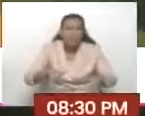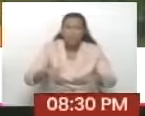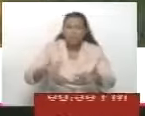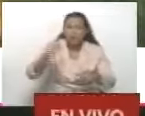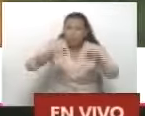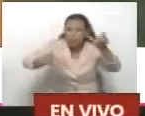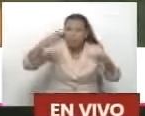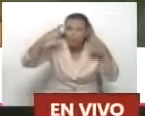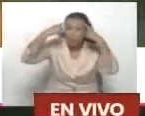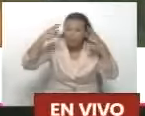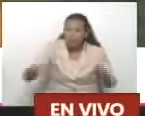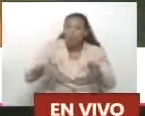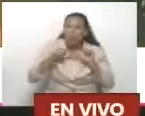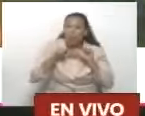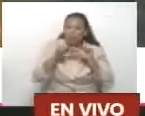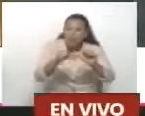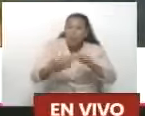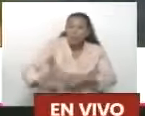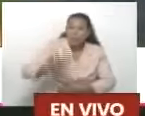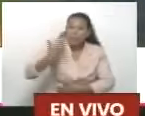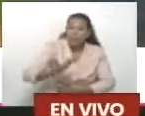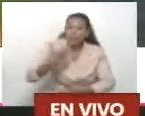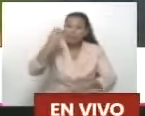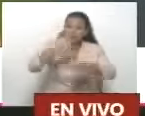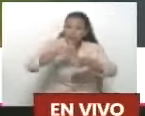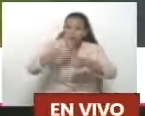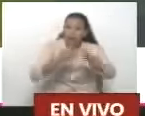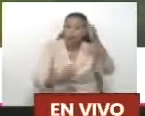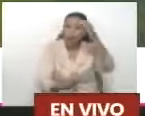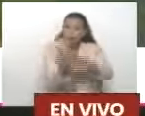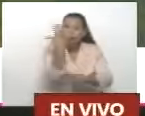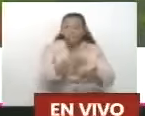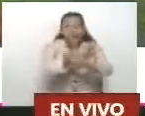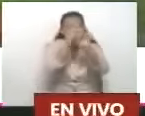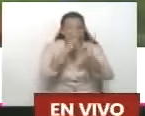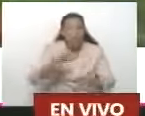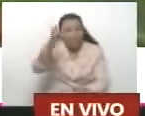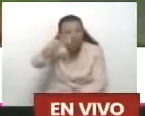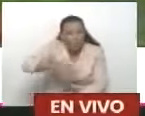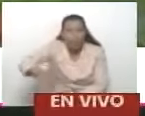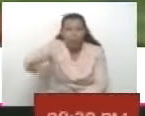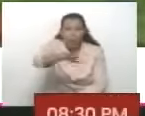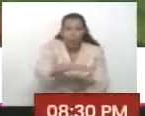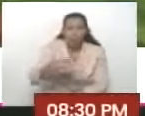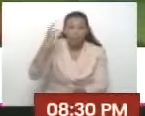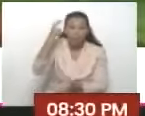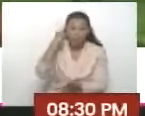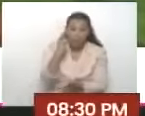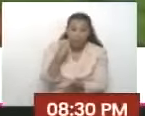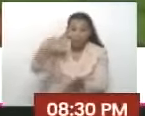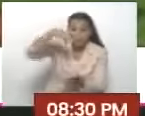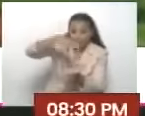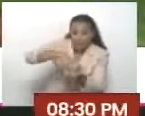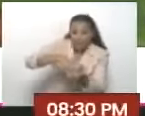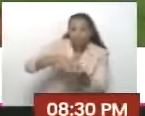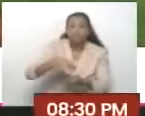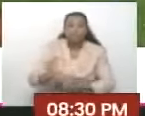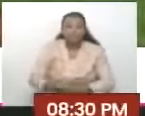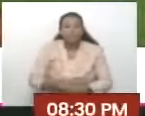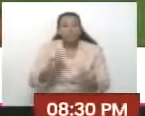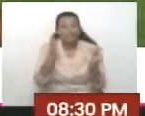darle continuidad a esta importante obra para la felicidad del pueblo de Venezuela. Adelante, mi comandante